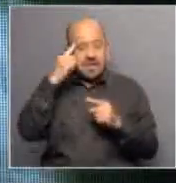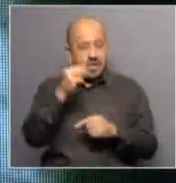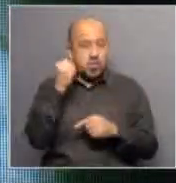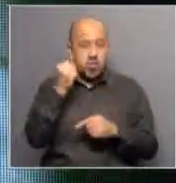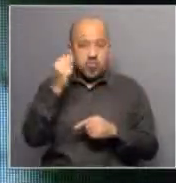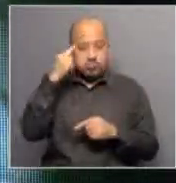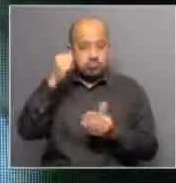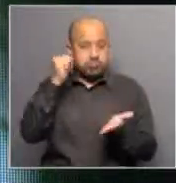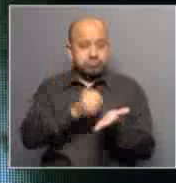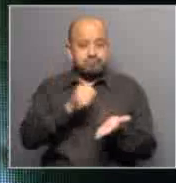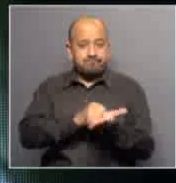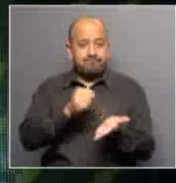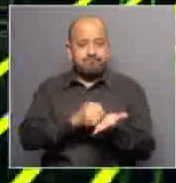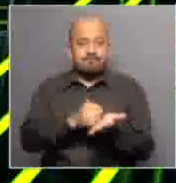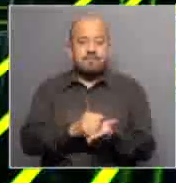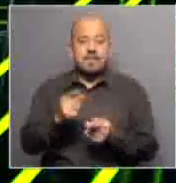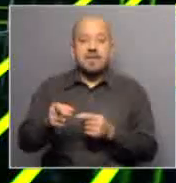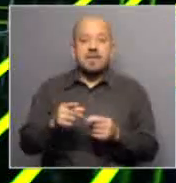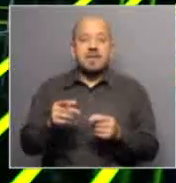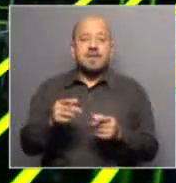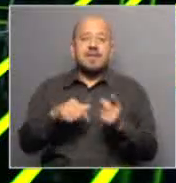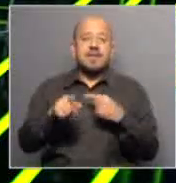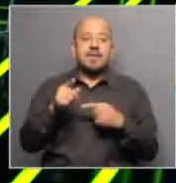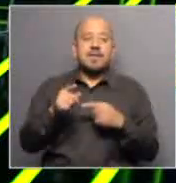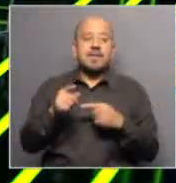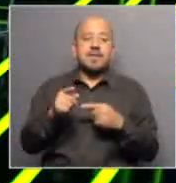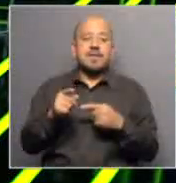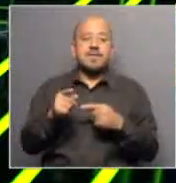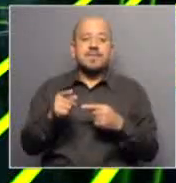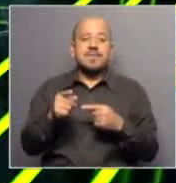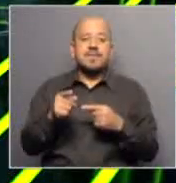por, como aquel cuento del piojoso que se hunde.